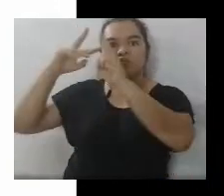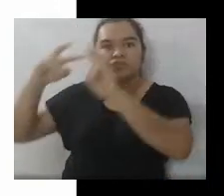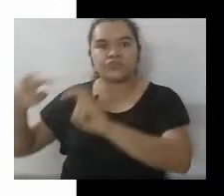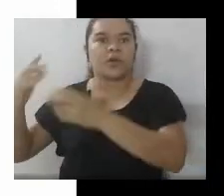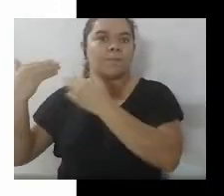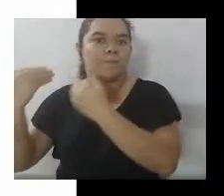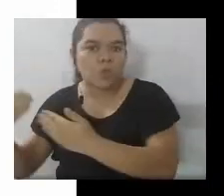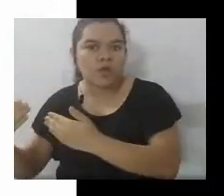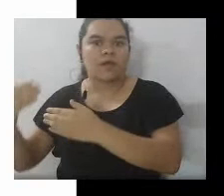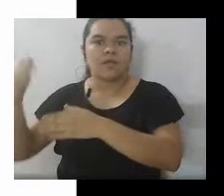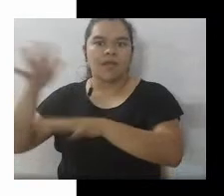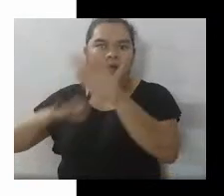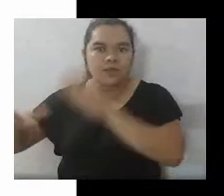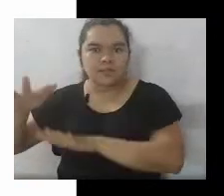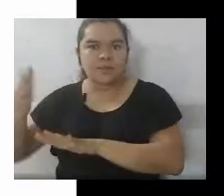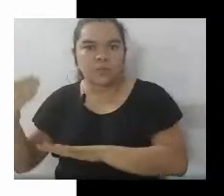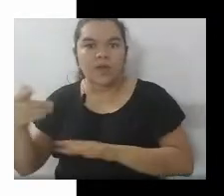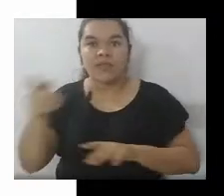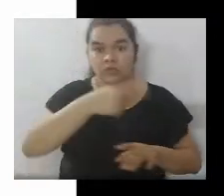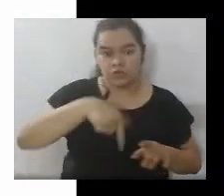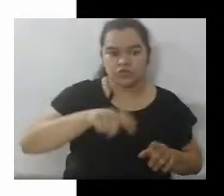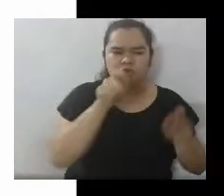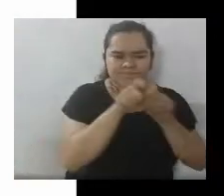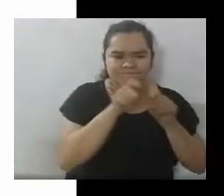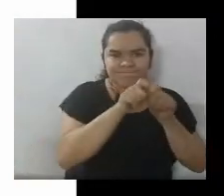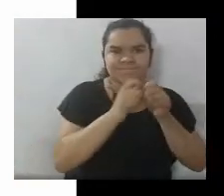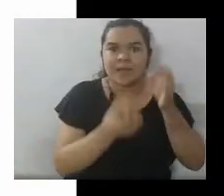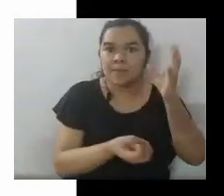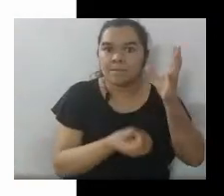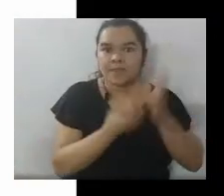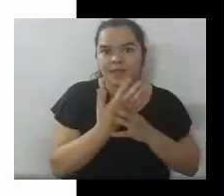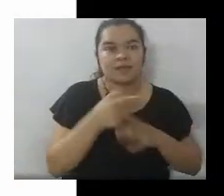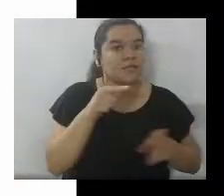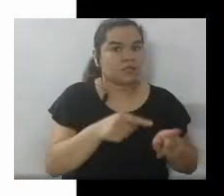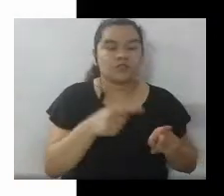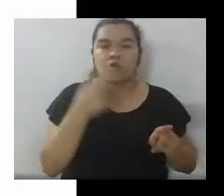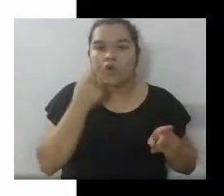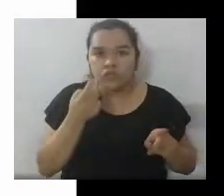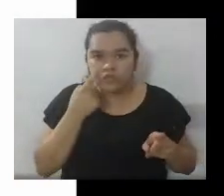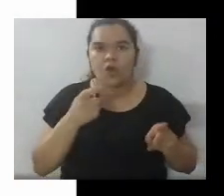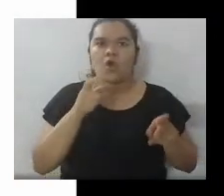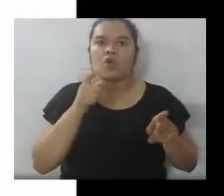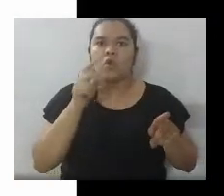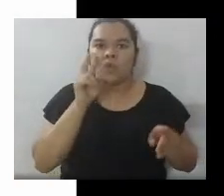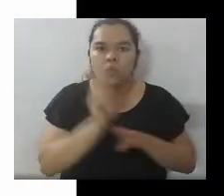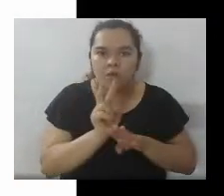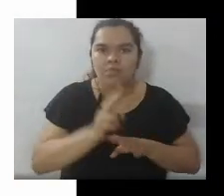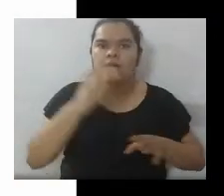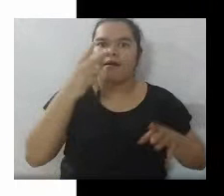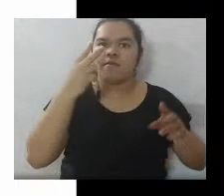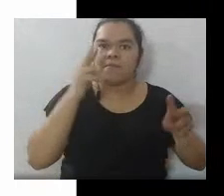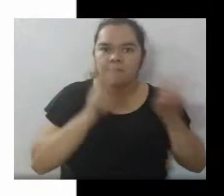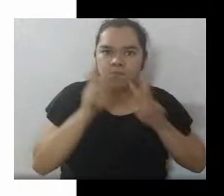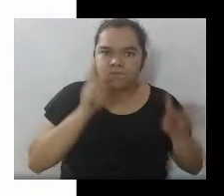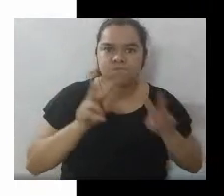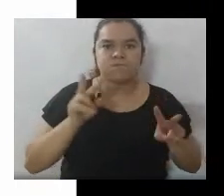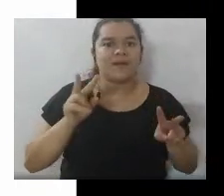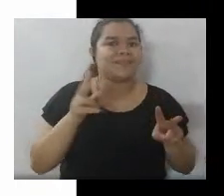investigaciones. Soportamos esos sistemas 7 días a la semana, 24 horas al